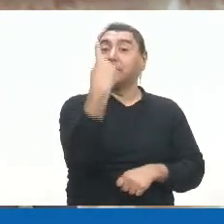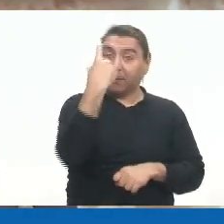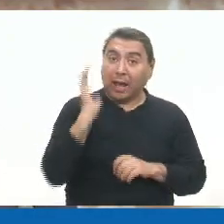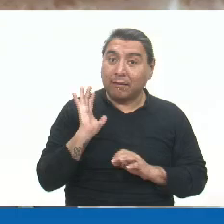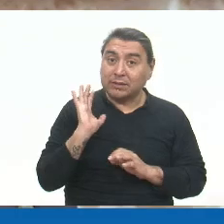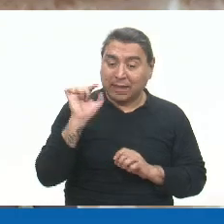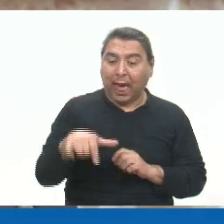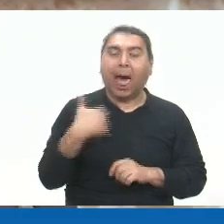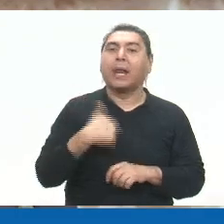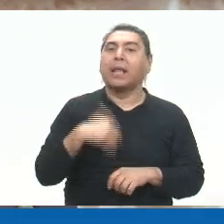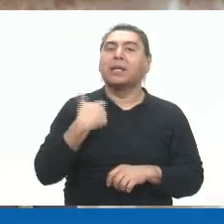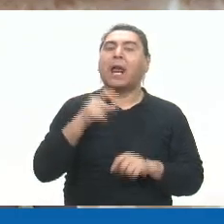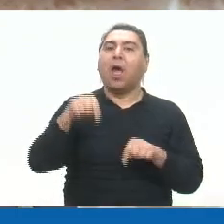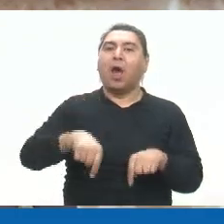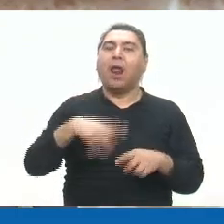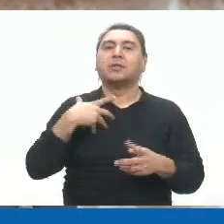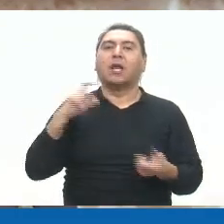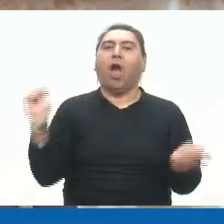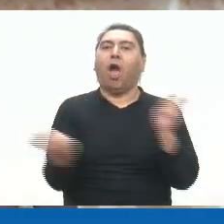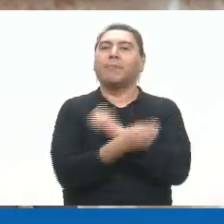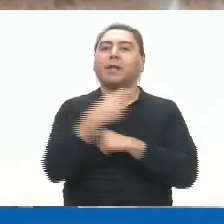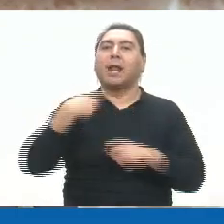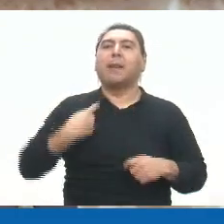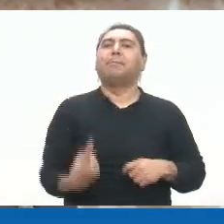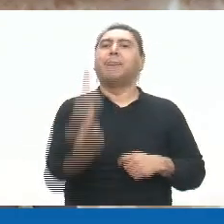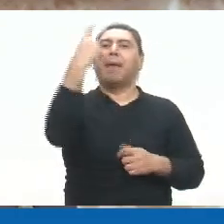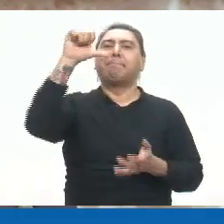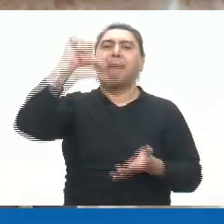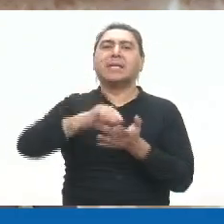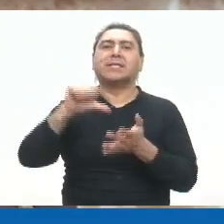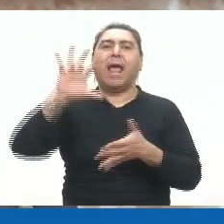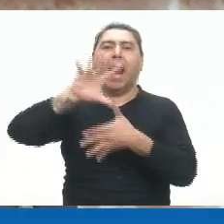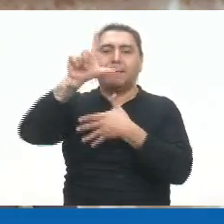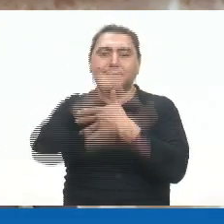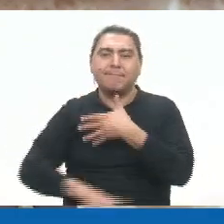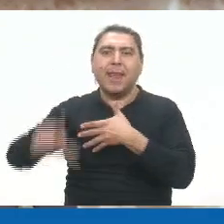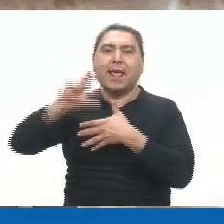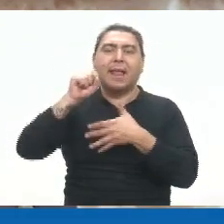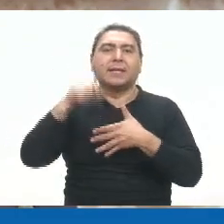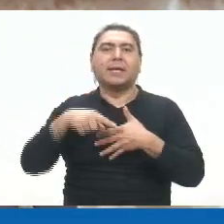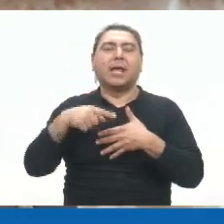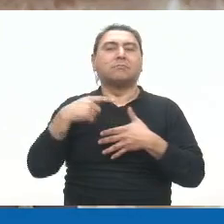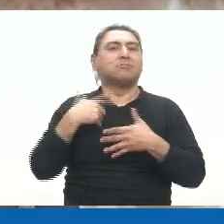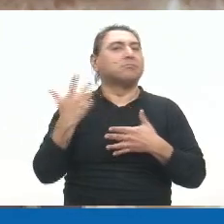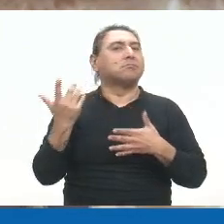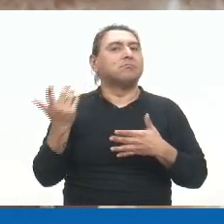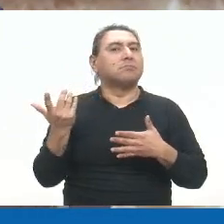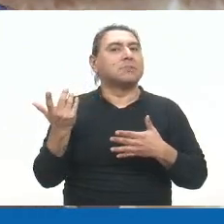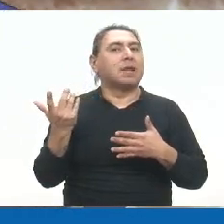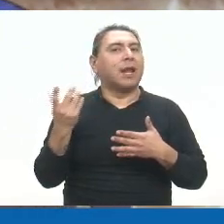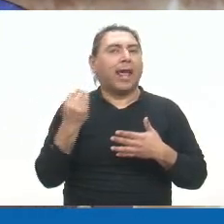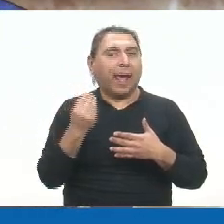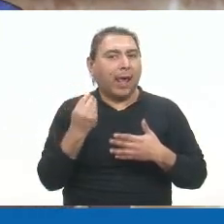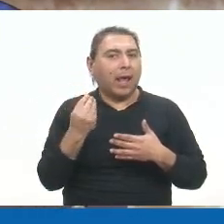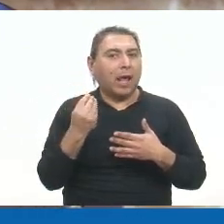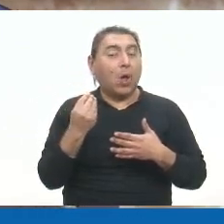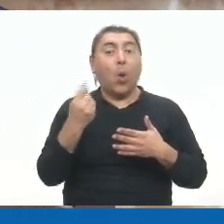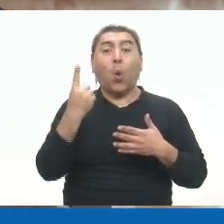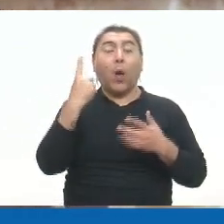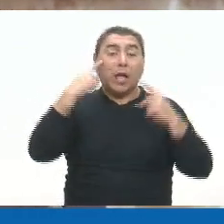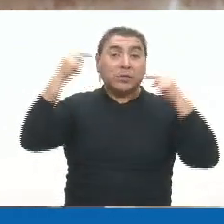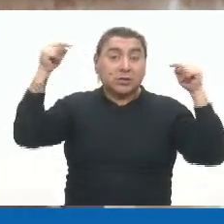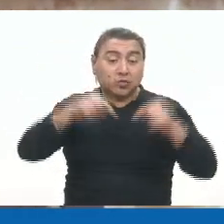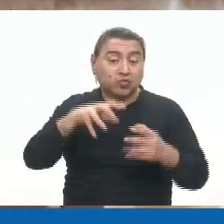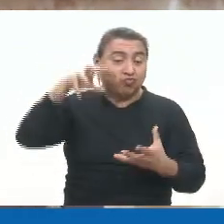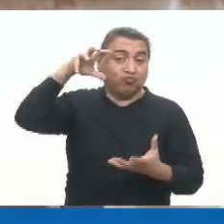Argentina se convierte en el primer país en América Latina en no contar con una institución que